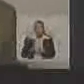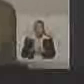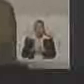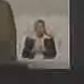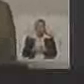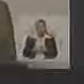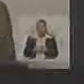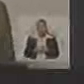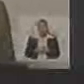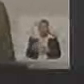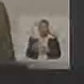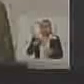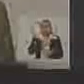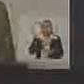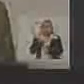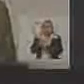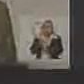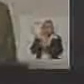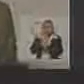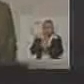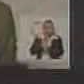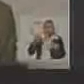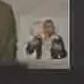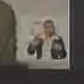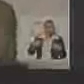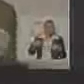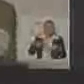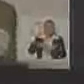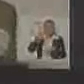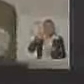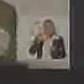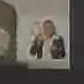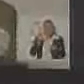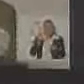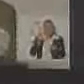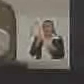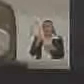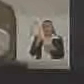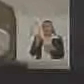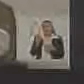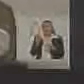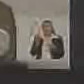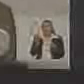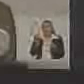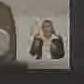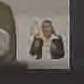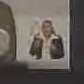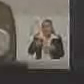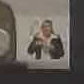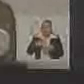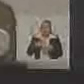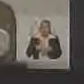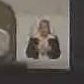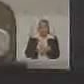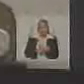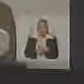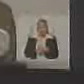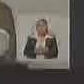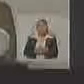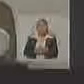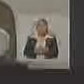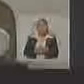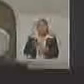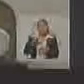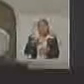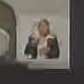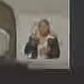inquebrantable en el sentido de proteger a los grupos vulnerables, porque esa es una misión, es una vocación del hombre, y que si no